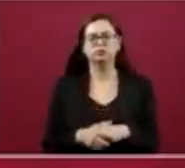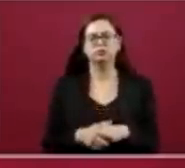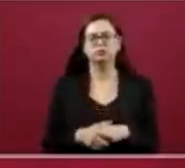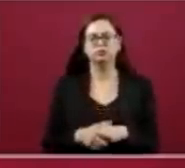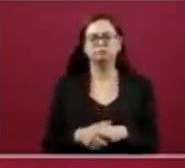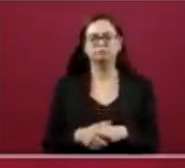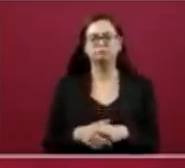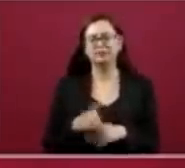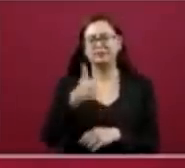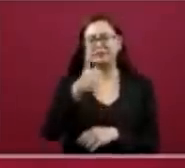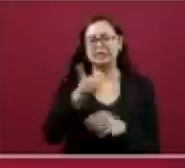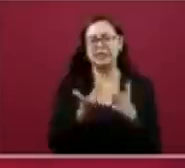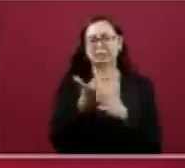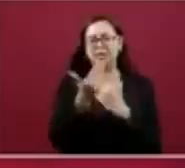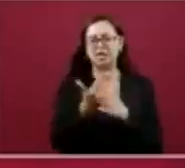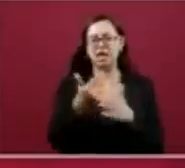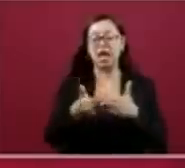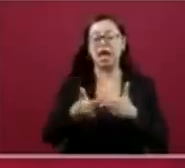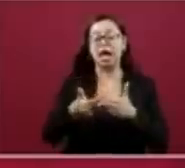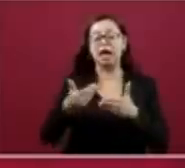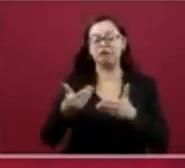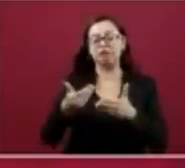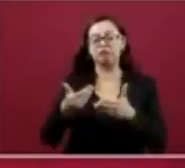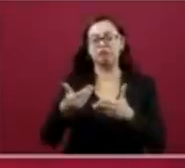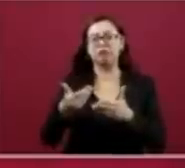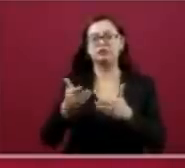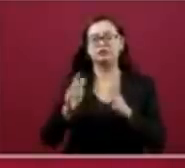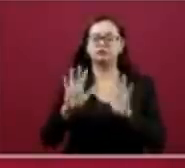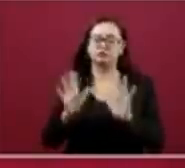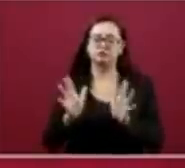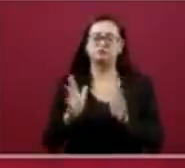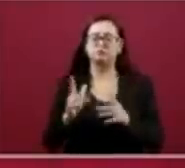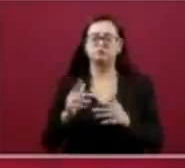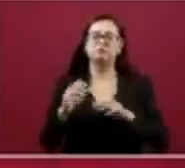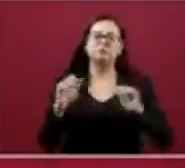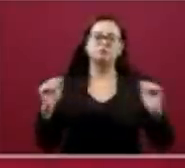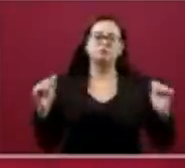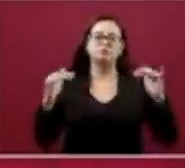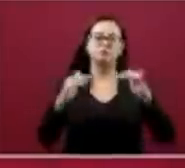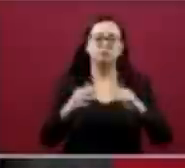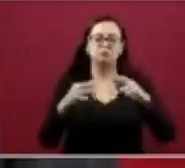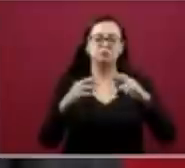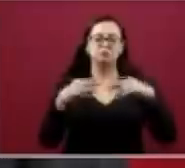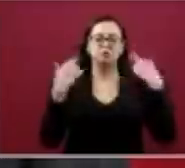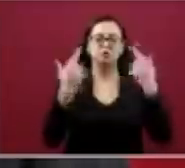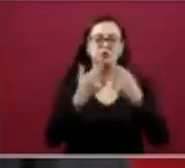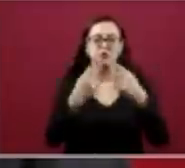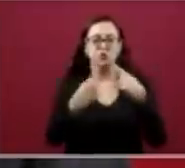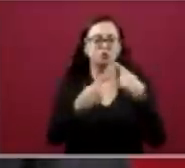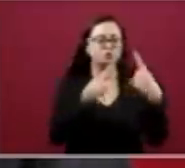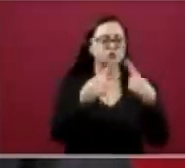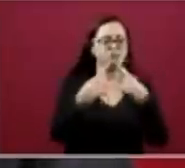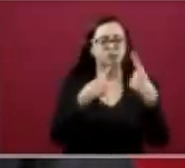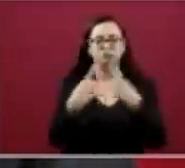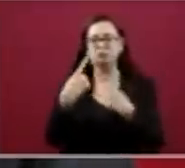antes de las 6 de la mañana, nos reunimos para recibir el parte,